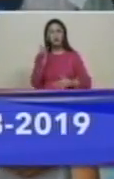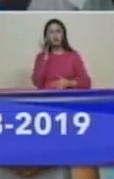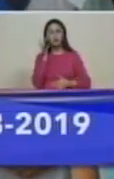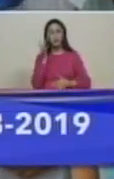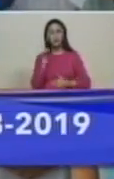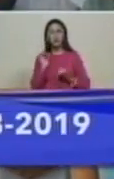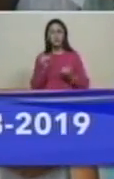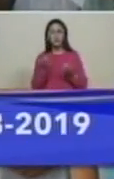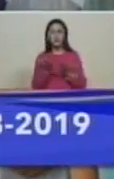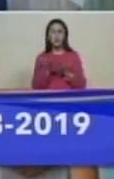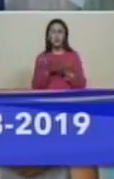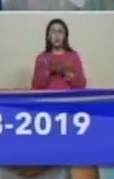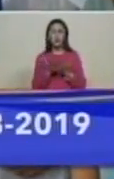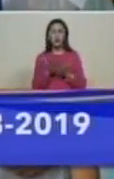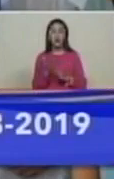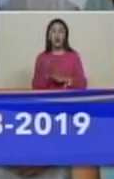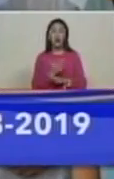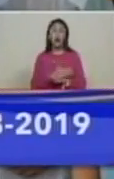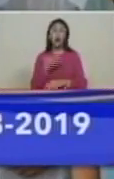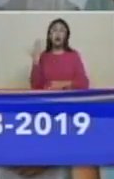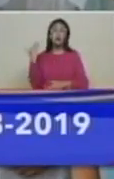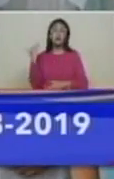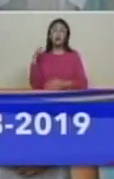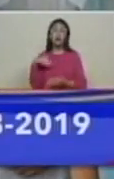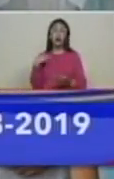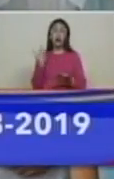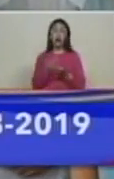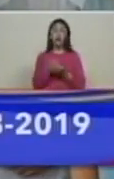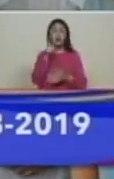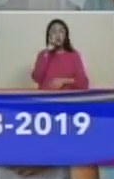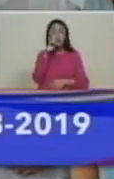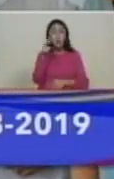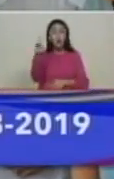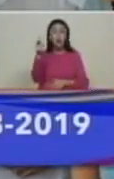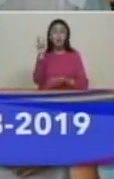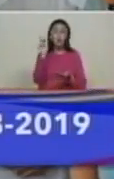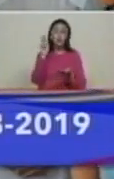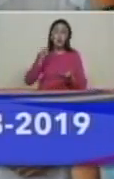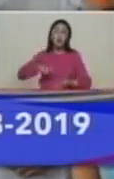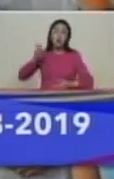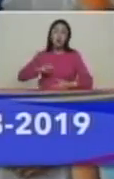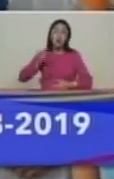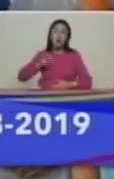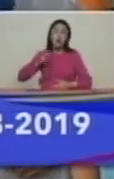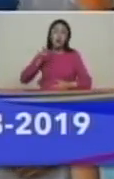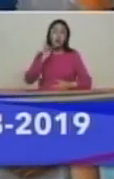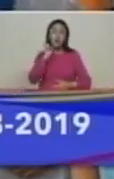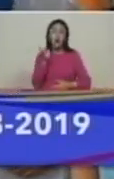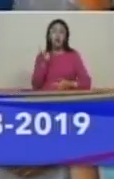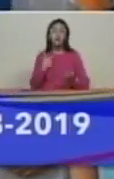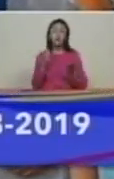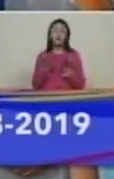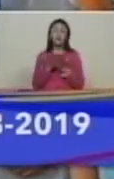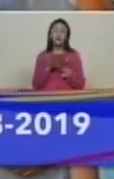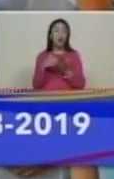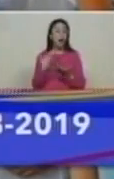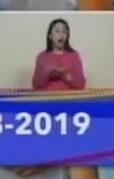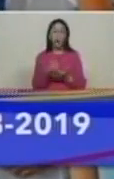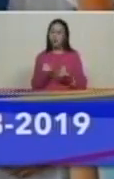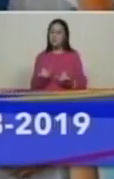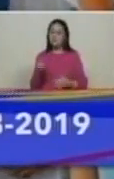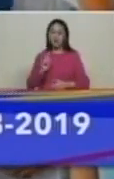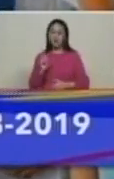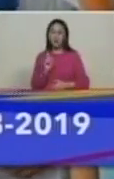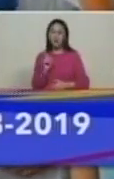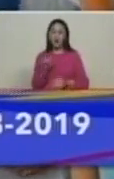de esa escuela. Antes tenían que ir hasta el pueblo, hasta el casco histórico de Guarenas para estudiar, ahora no. Hoy al lado